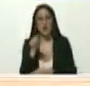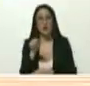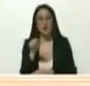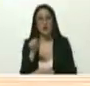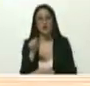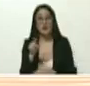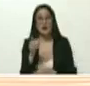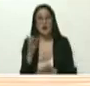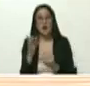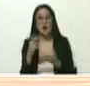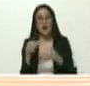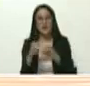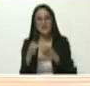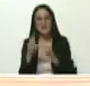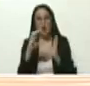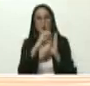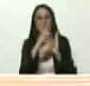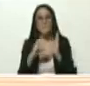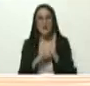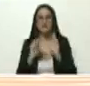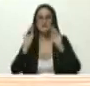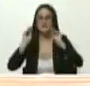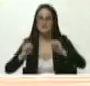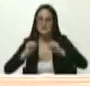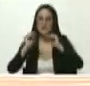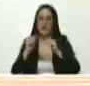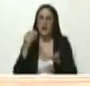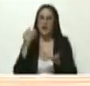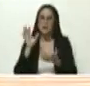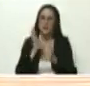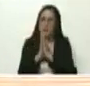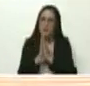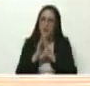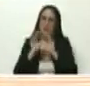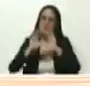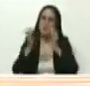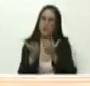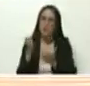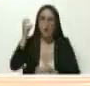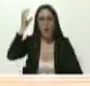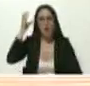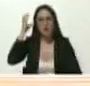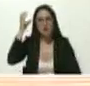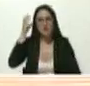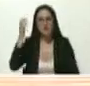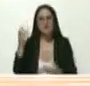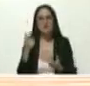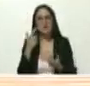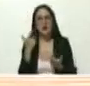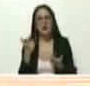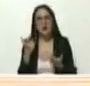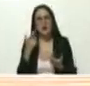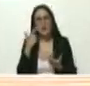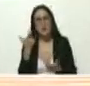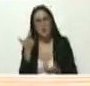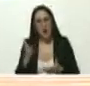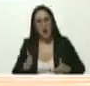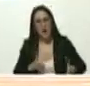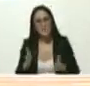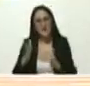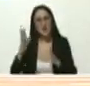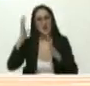OPEP, llamamos al mundo a la racionalidad y que se busque los caminos de la diplomacia y de